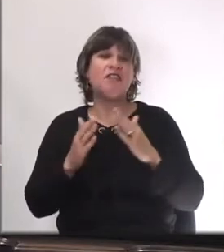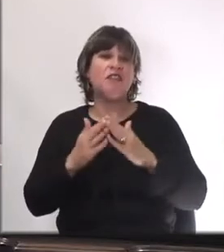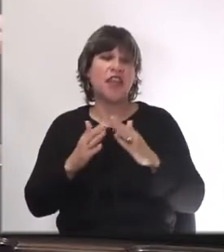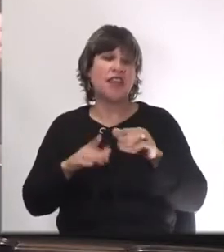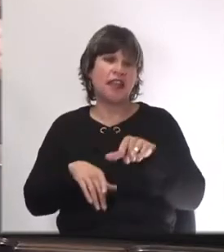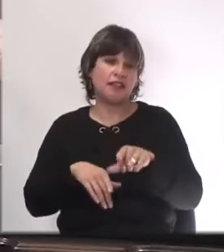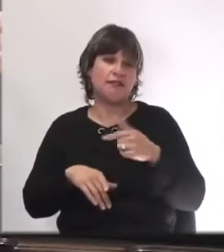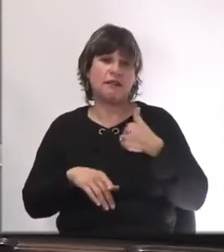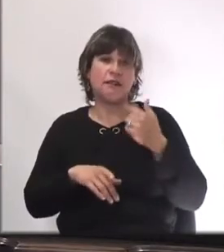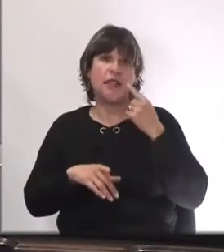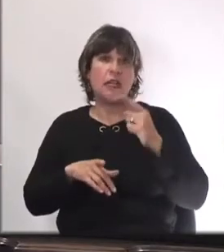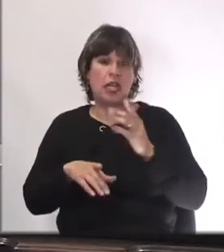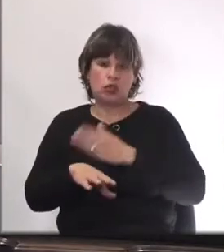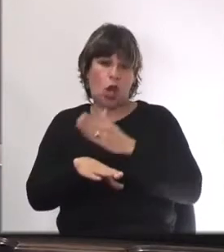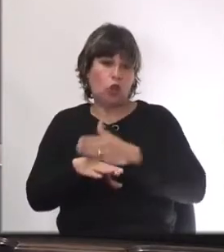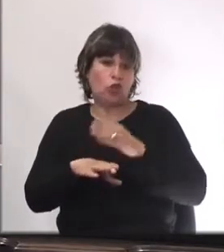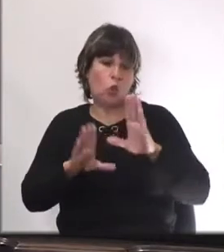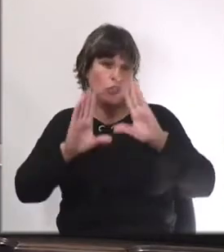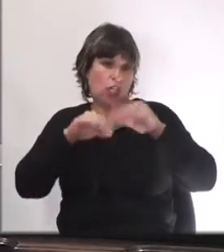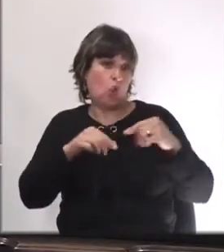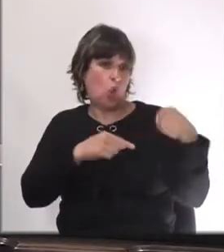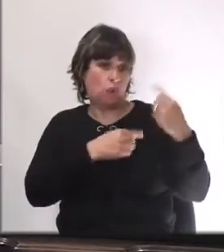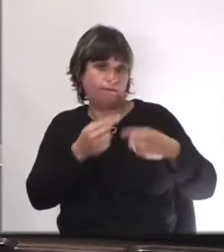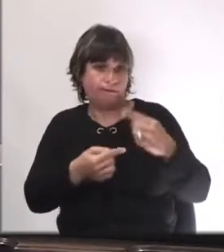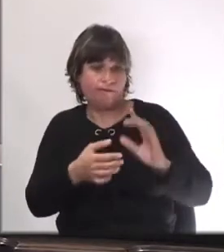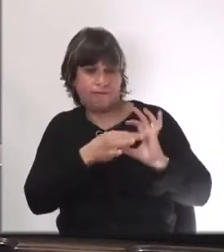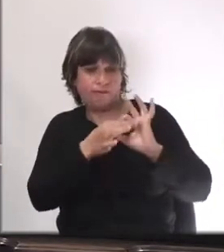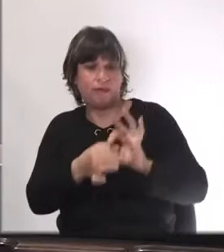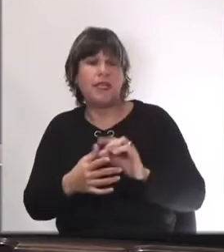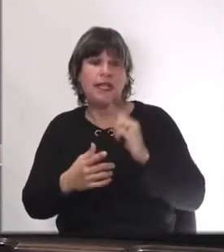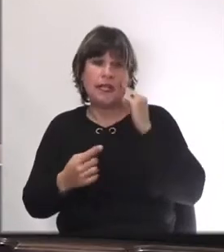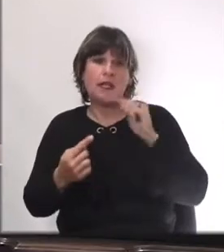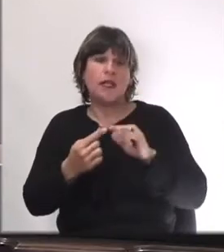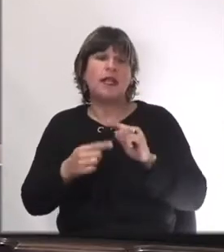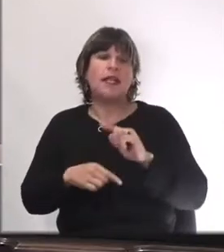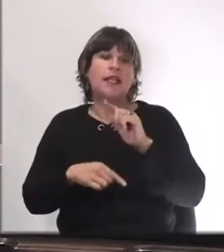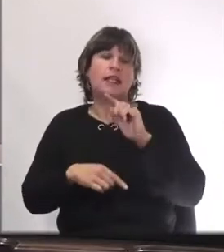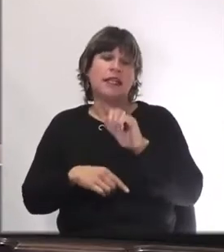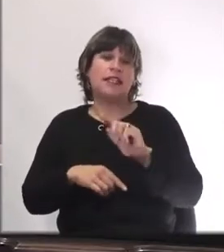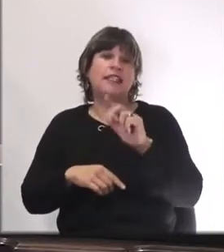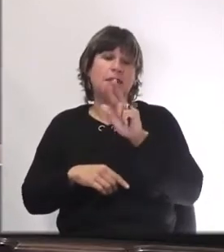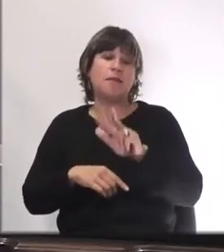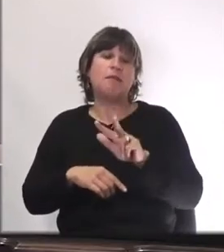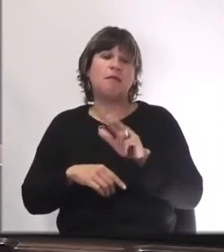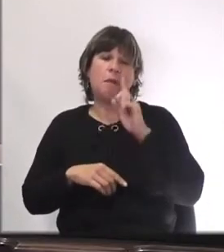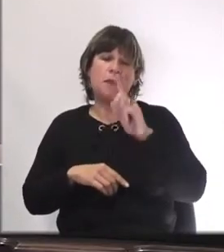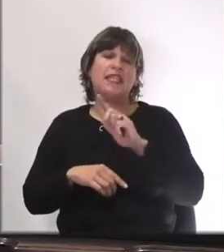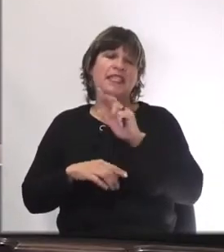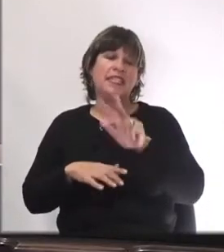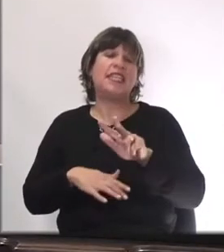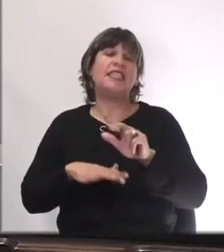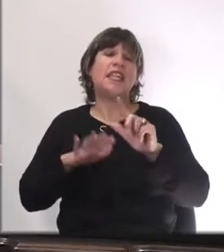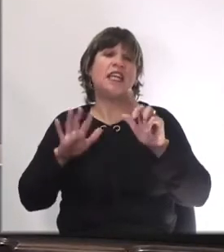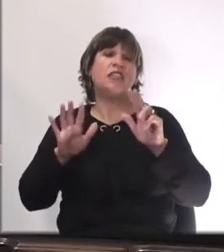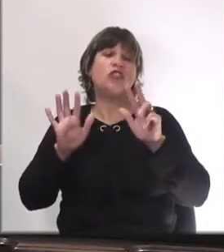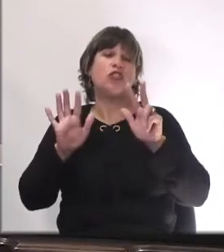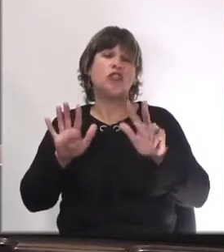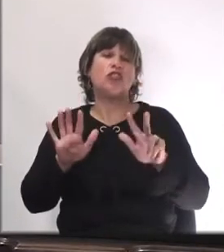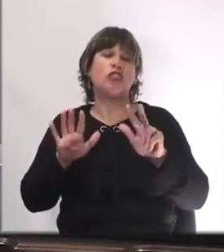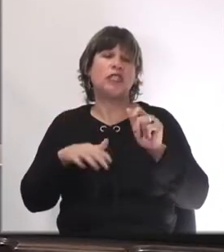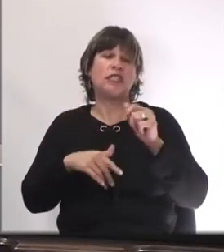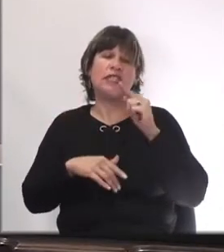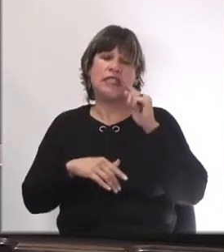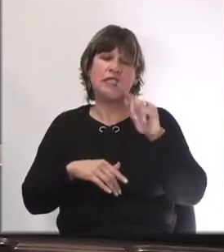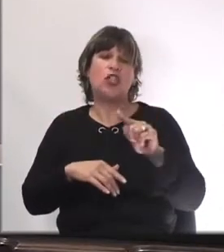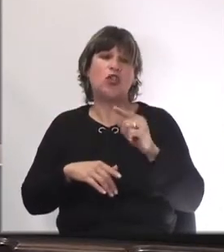claro, como es consecuencia de todo esto. Tiene un objetivo de 3.805 soluciones habitacionales menos que las que hubo en el último